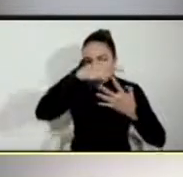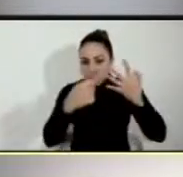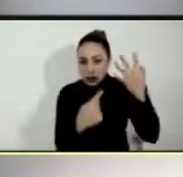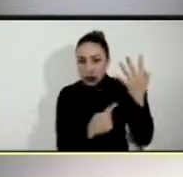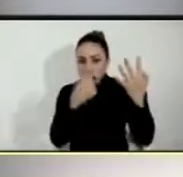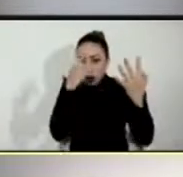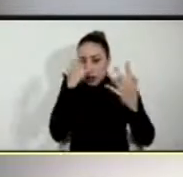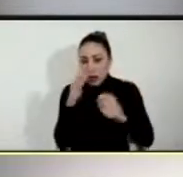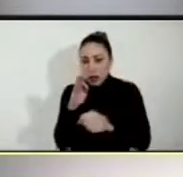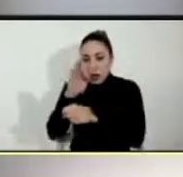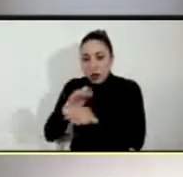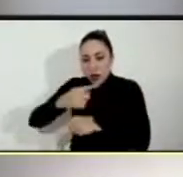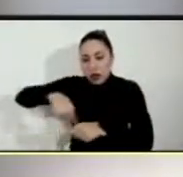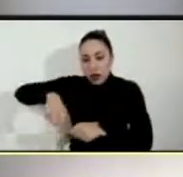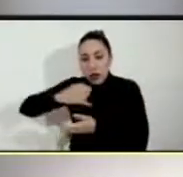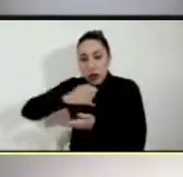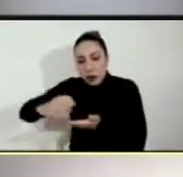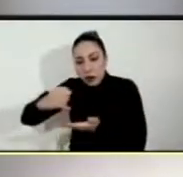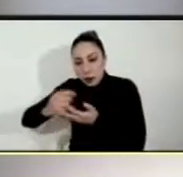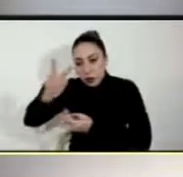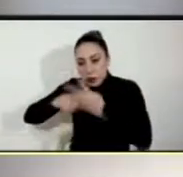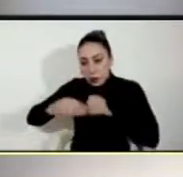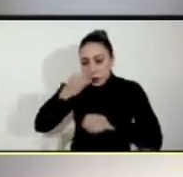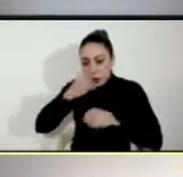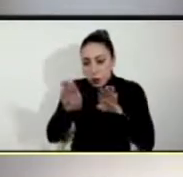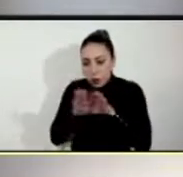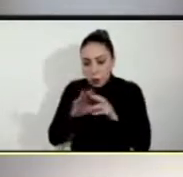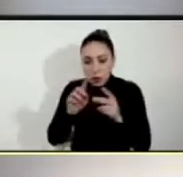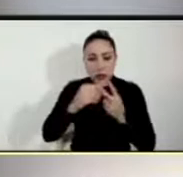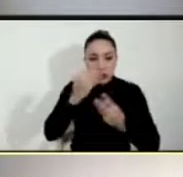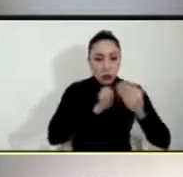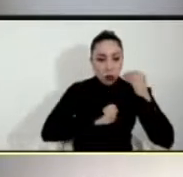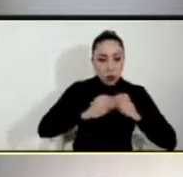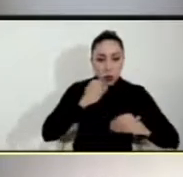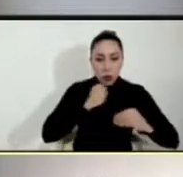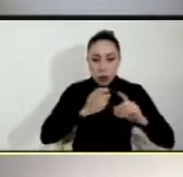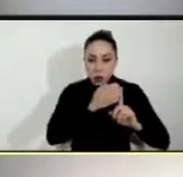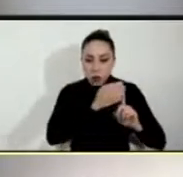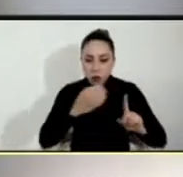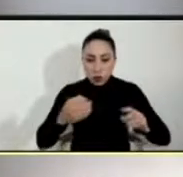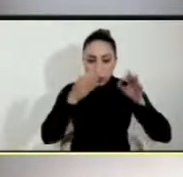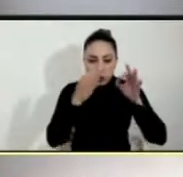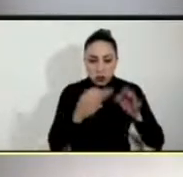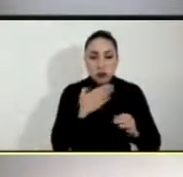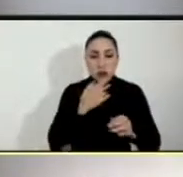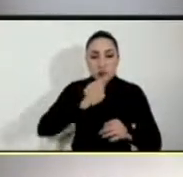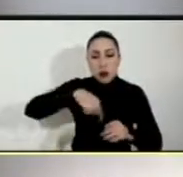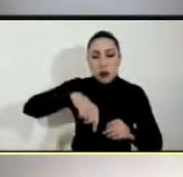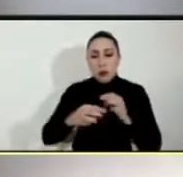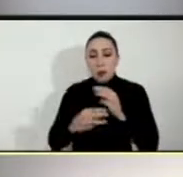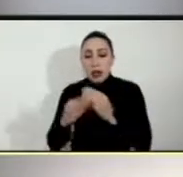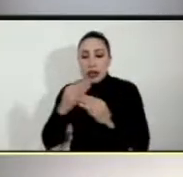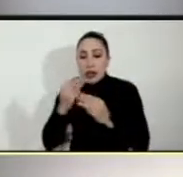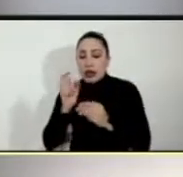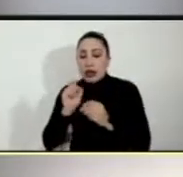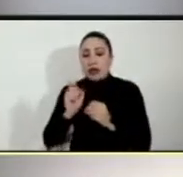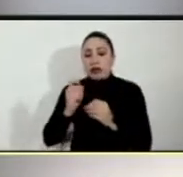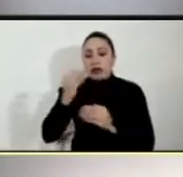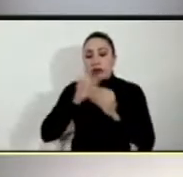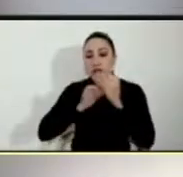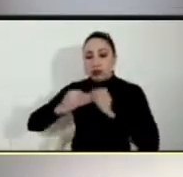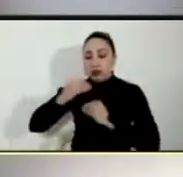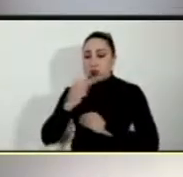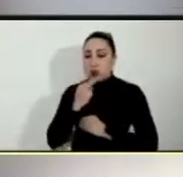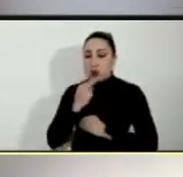la nutrición, la seguridad alimentaria y la inocuidad de los alimentos. No se puede lograr un